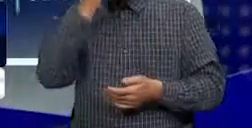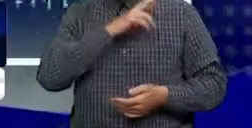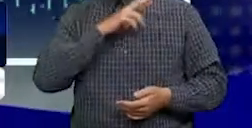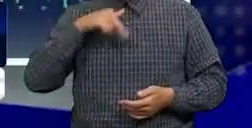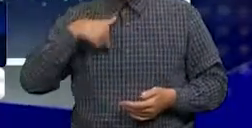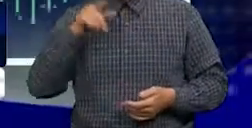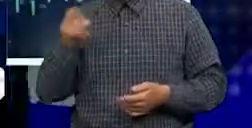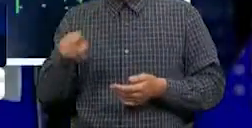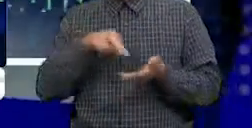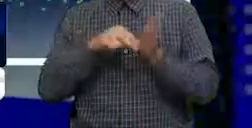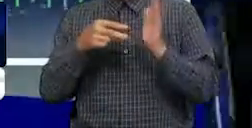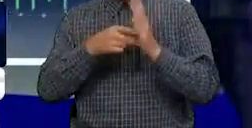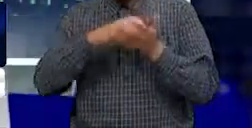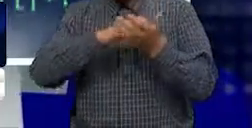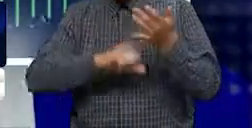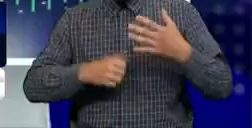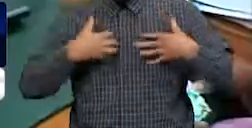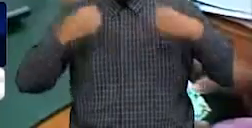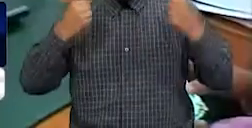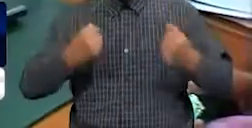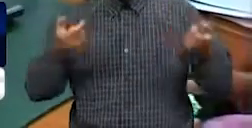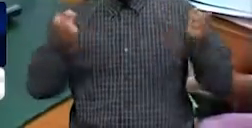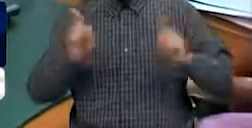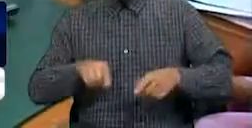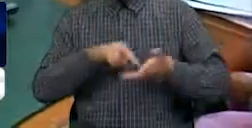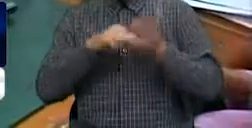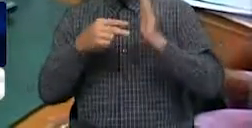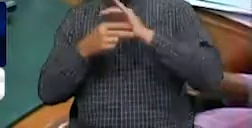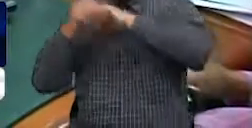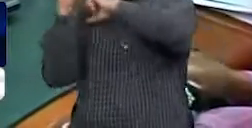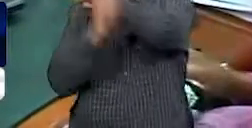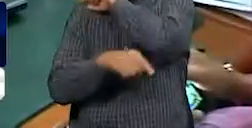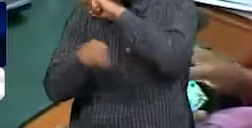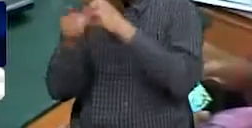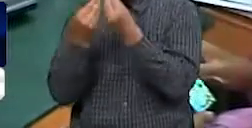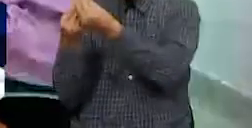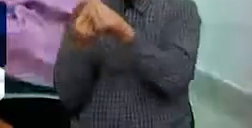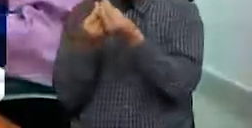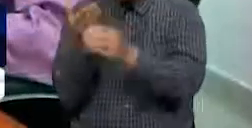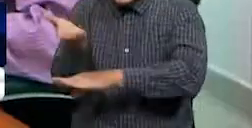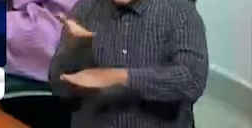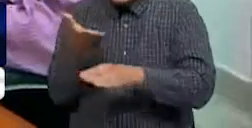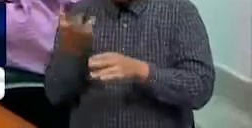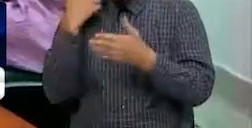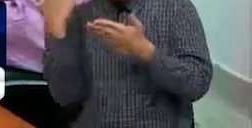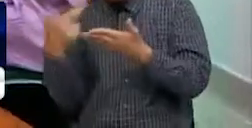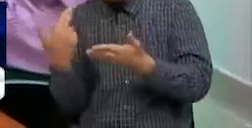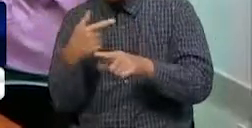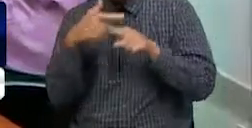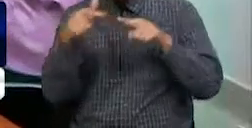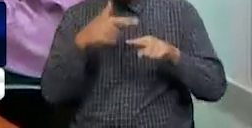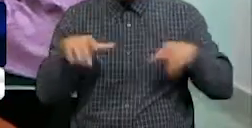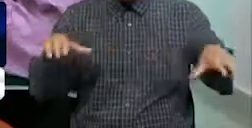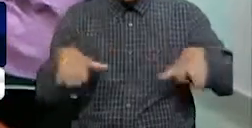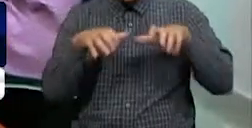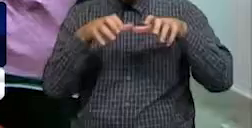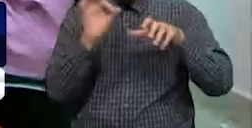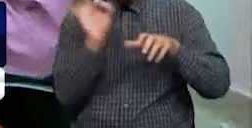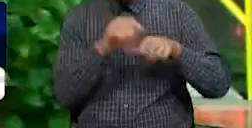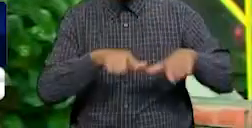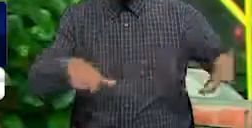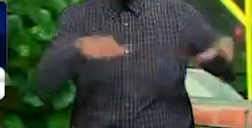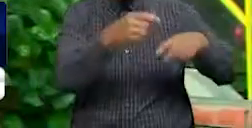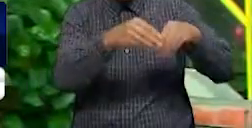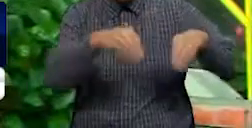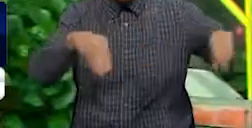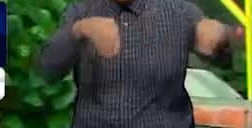detrimento patrimonial y hay sanción. Los concejales pidieron revisar los demás activos con los que cuenta el municipio. En 3 días vence